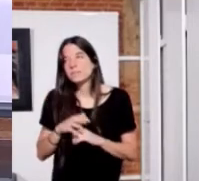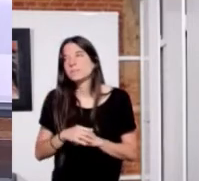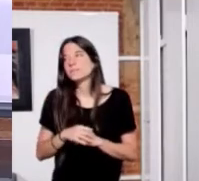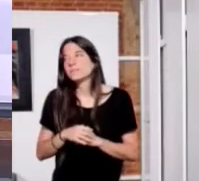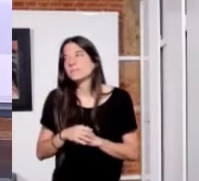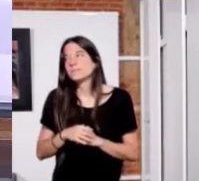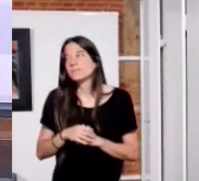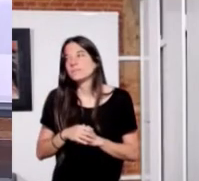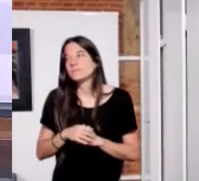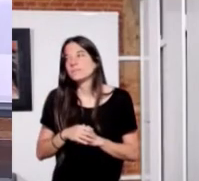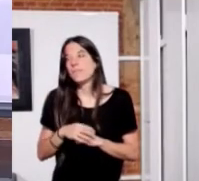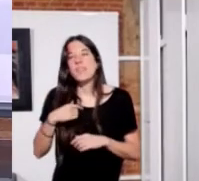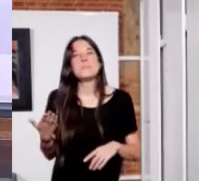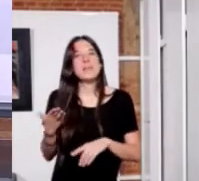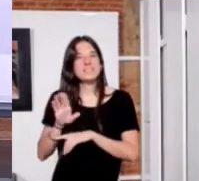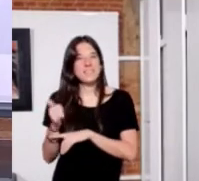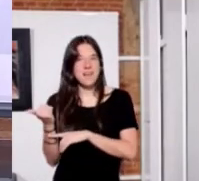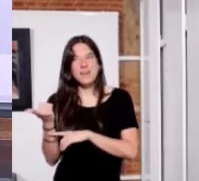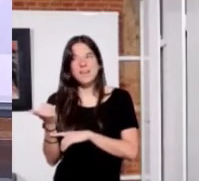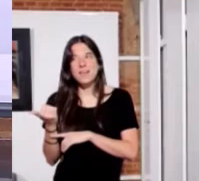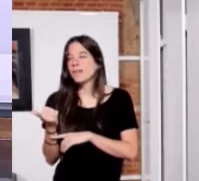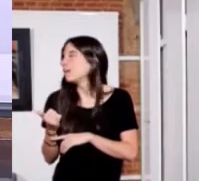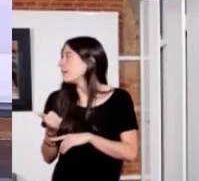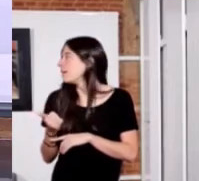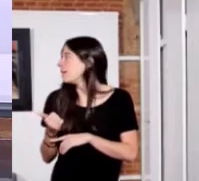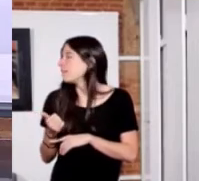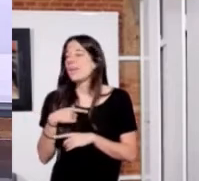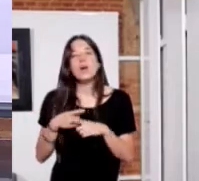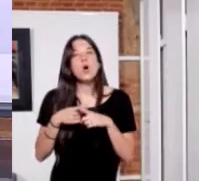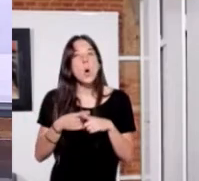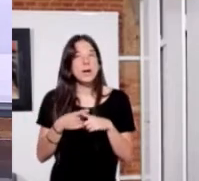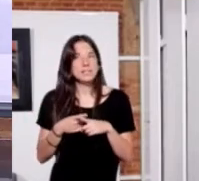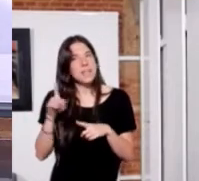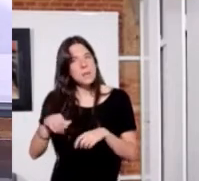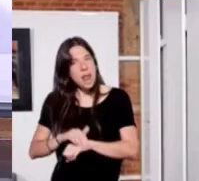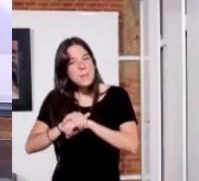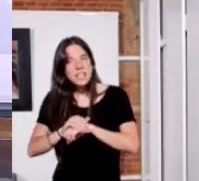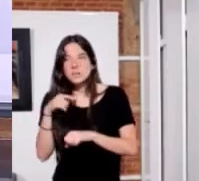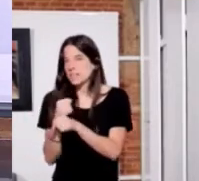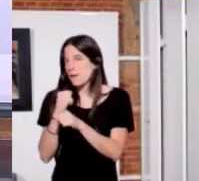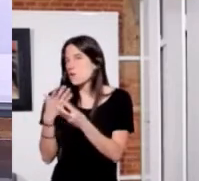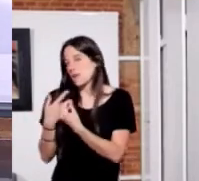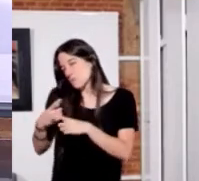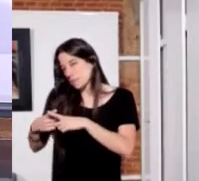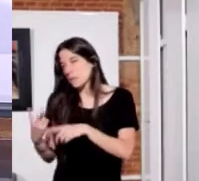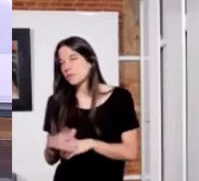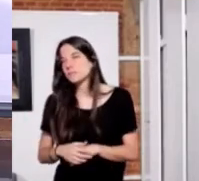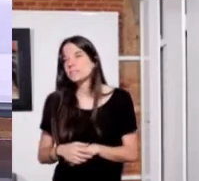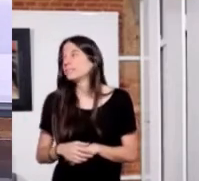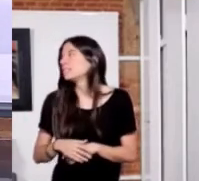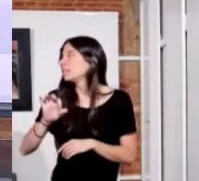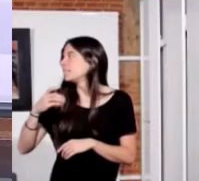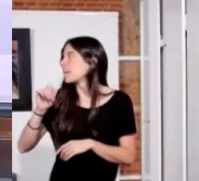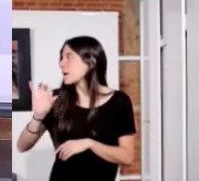de alguna forma presentarle y compartir pues también amistad y trabajo con él. Sebas, a ver